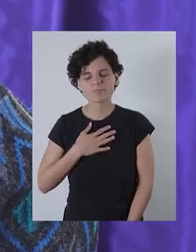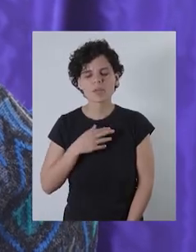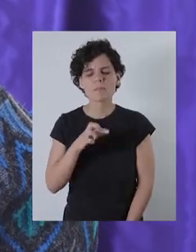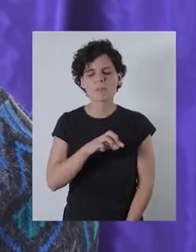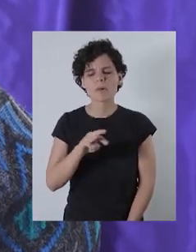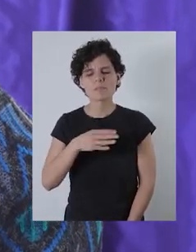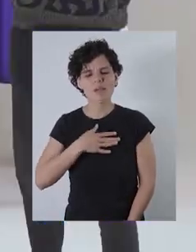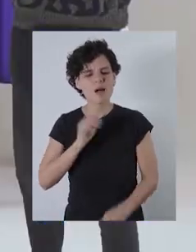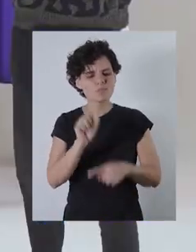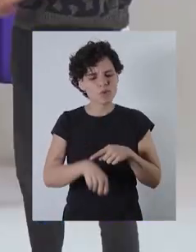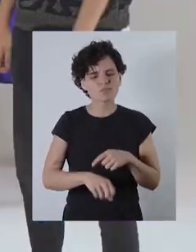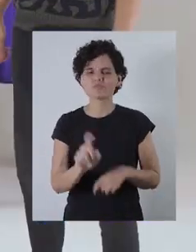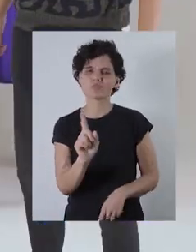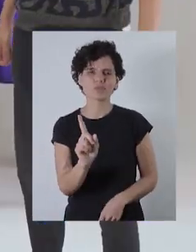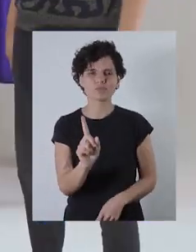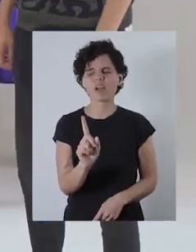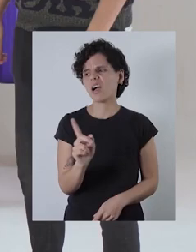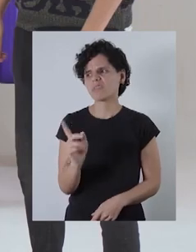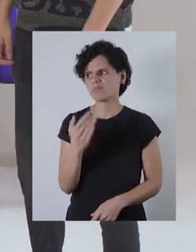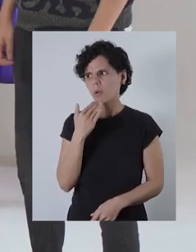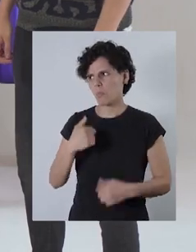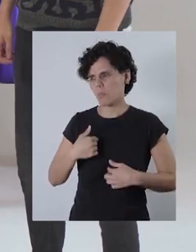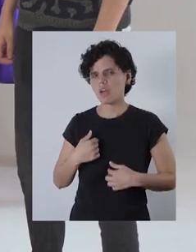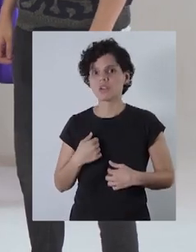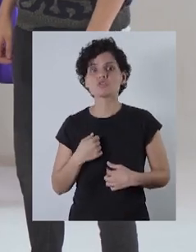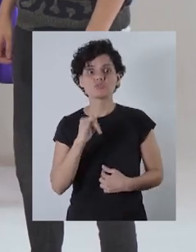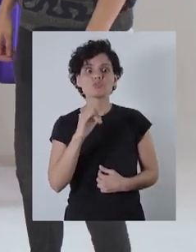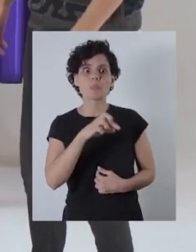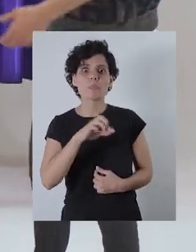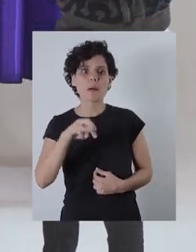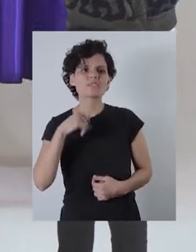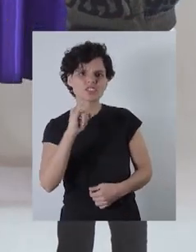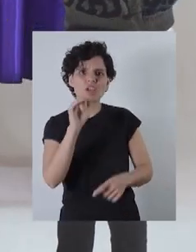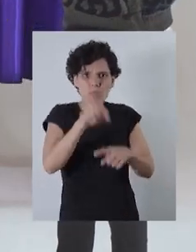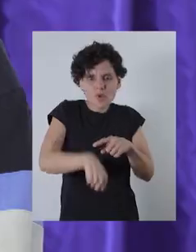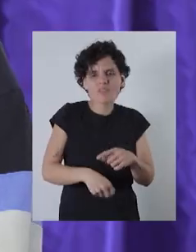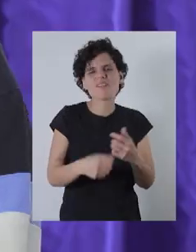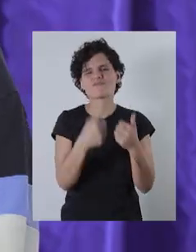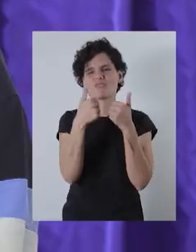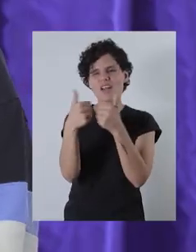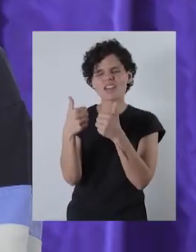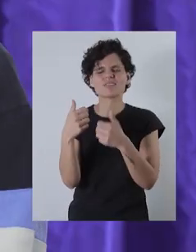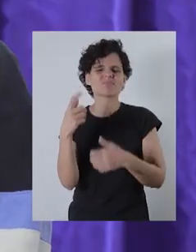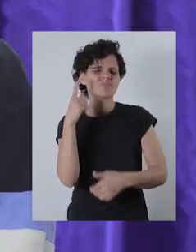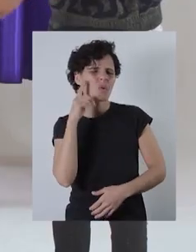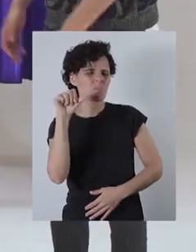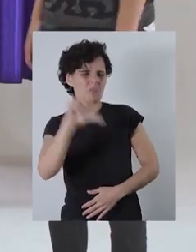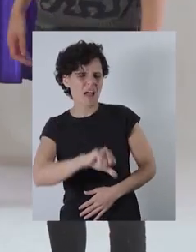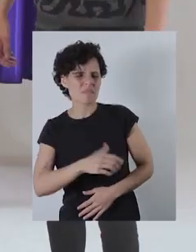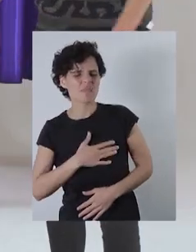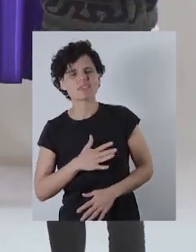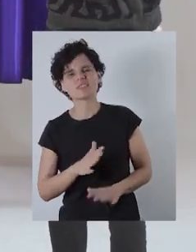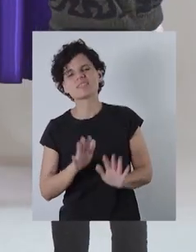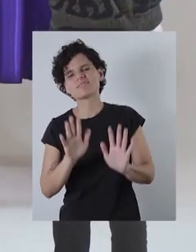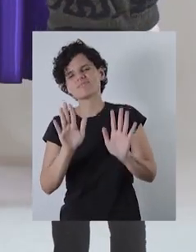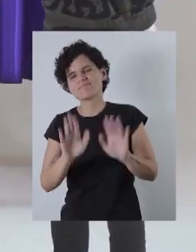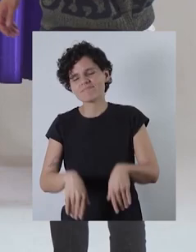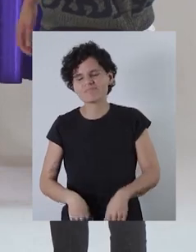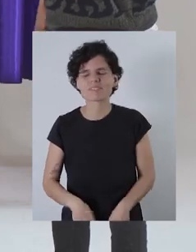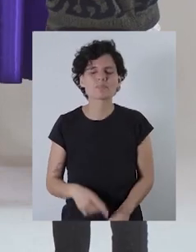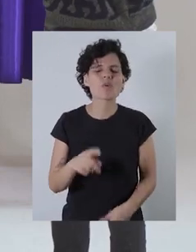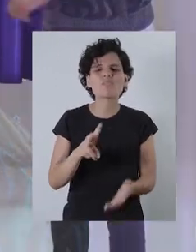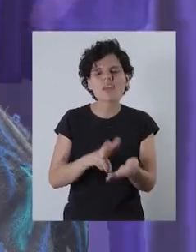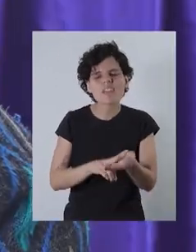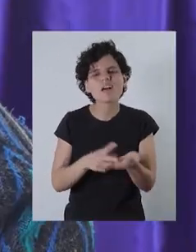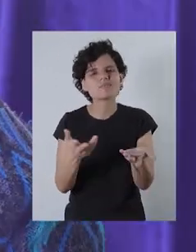Mis papás no aprueban. Ah, los míos tampoco. Fíjate que mis papás se aprueban. Buena. Pero me caen mal. Pero oh. ¿Saben qué,